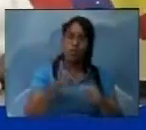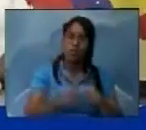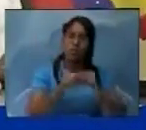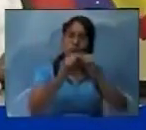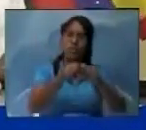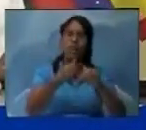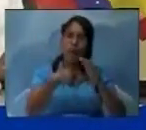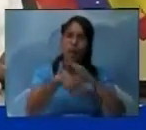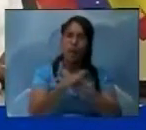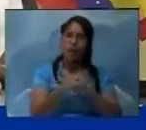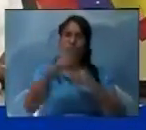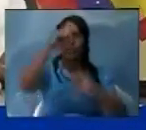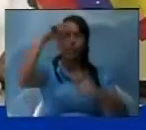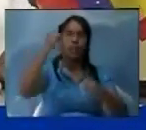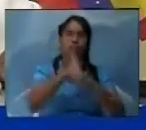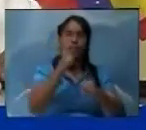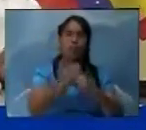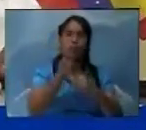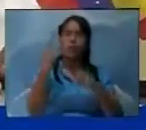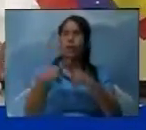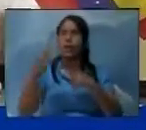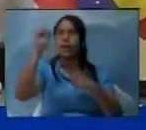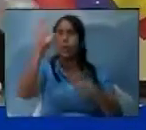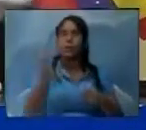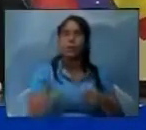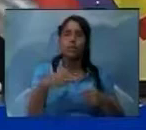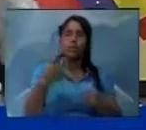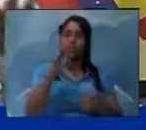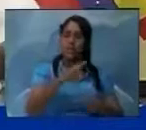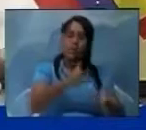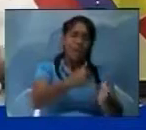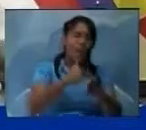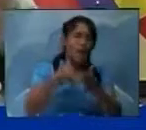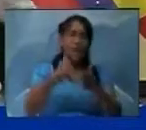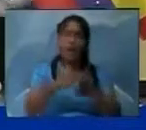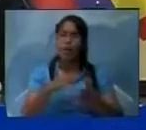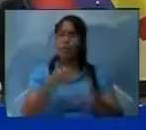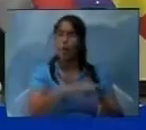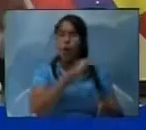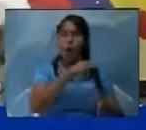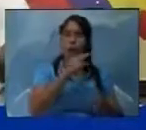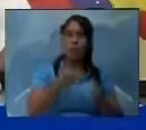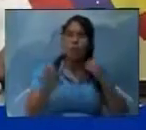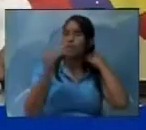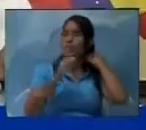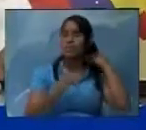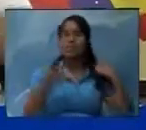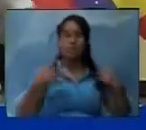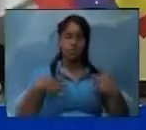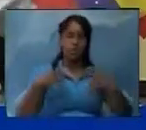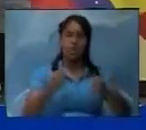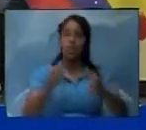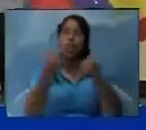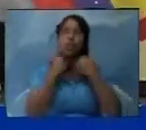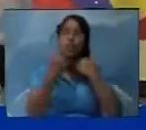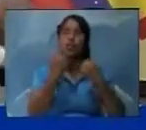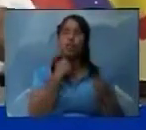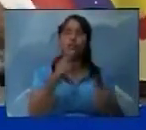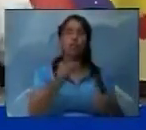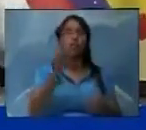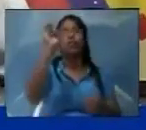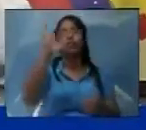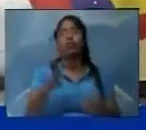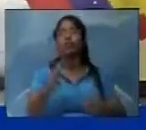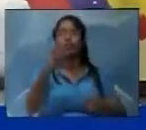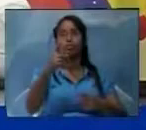adelante el trabajo de aquel pastor que está ganando alma, que se están sanando los enfermos. No falta un